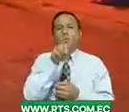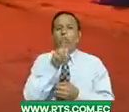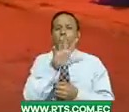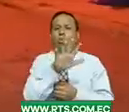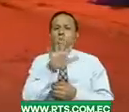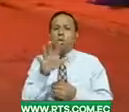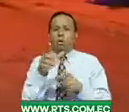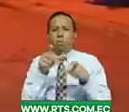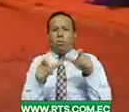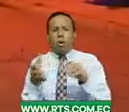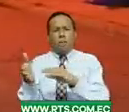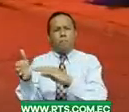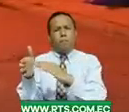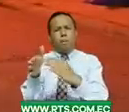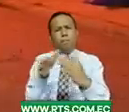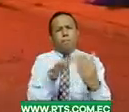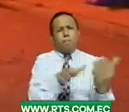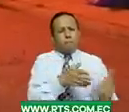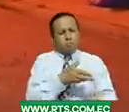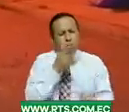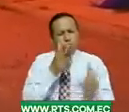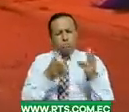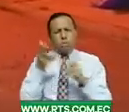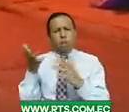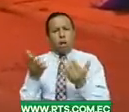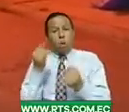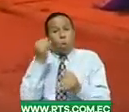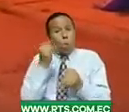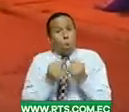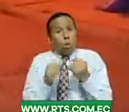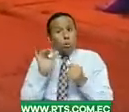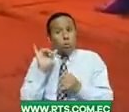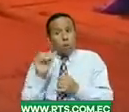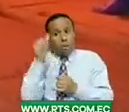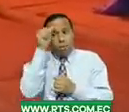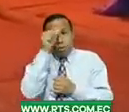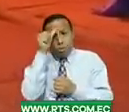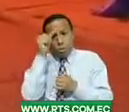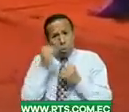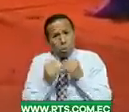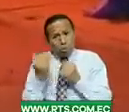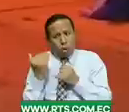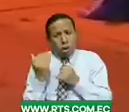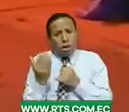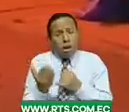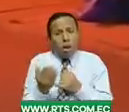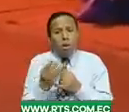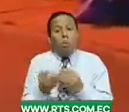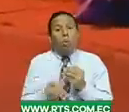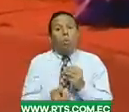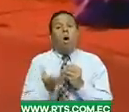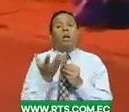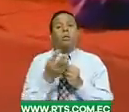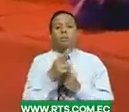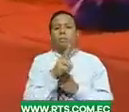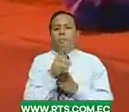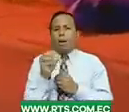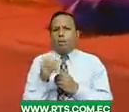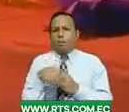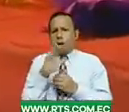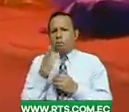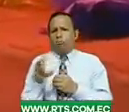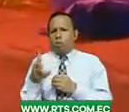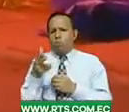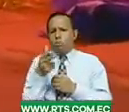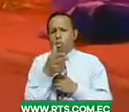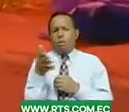20 hechos violentos. Ustedes pueden ver en este momento cómo está trabajando criminalística. Ellos ya han determinado los